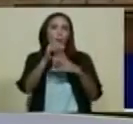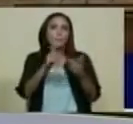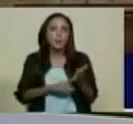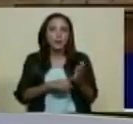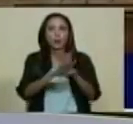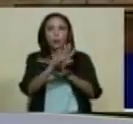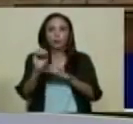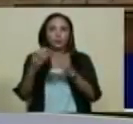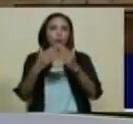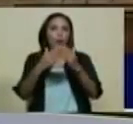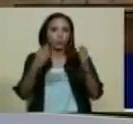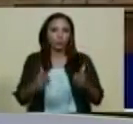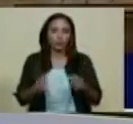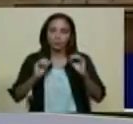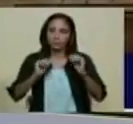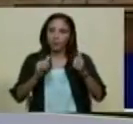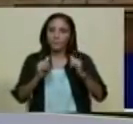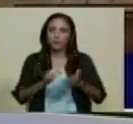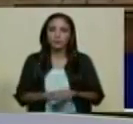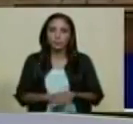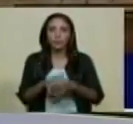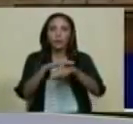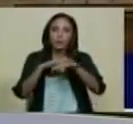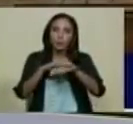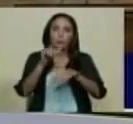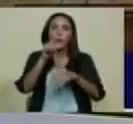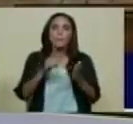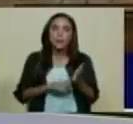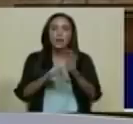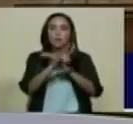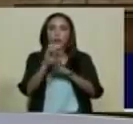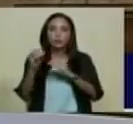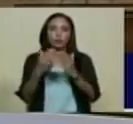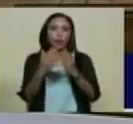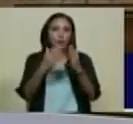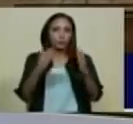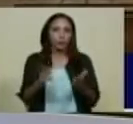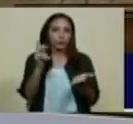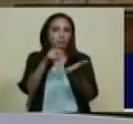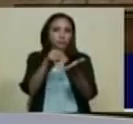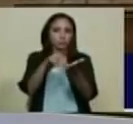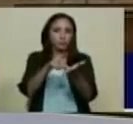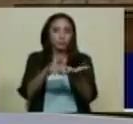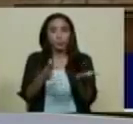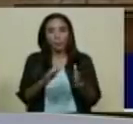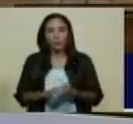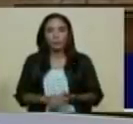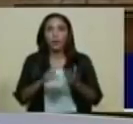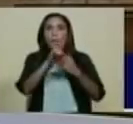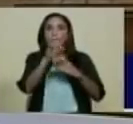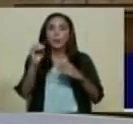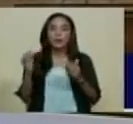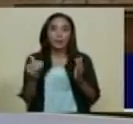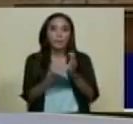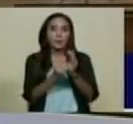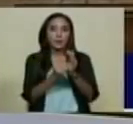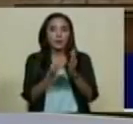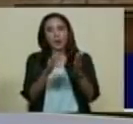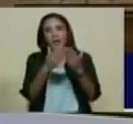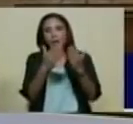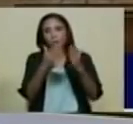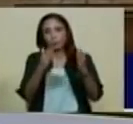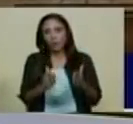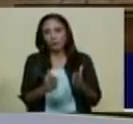de las Telecomunicaciones con 1.200 estudiantes presenciales. Más de 20.000 estudiantes que